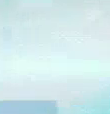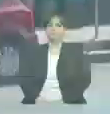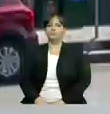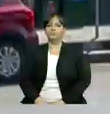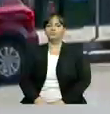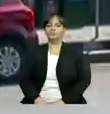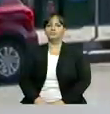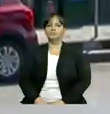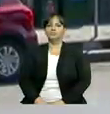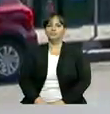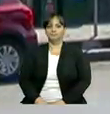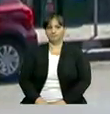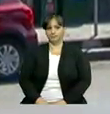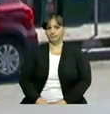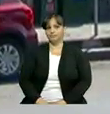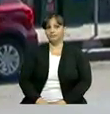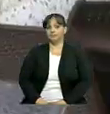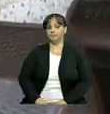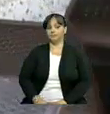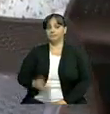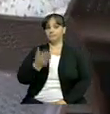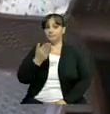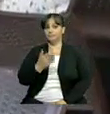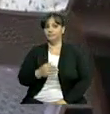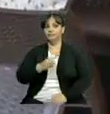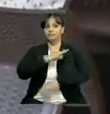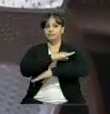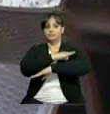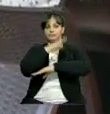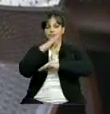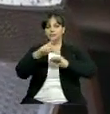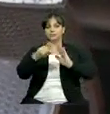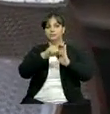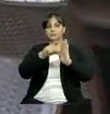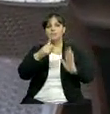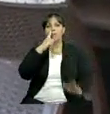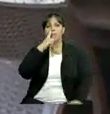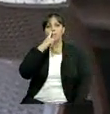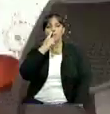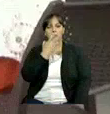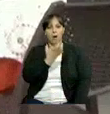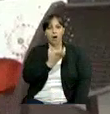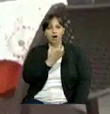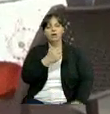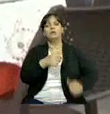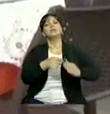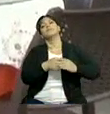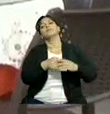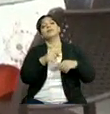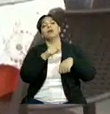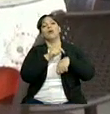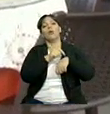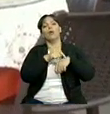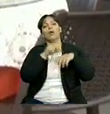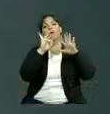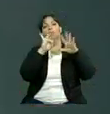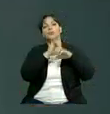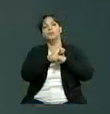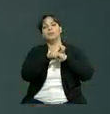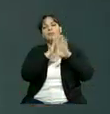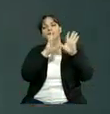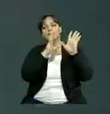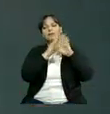y los clientes desayunaban en esta panadería ubicada en víctor emilio estrada e higueras cerca de las 8 de la mañana de este lunes